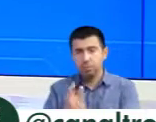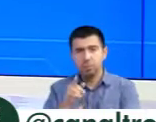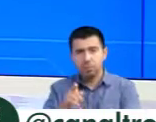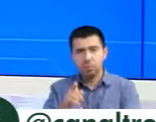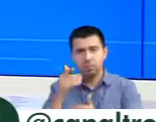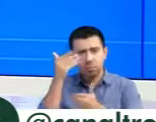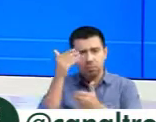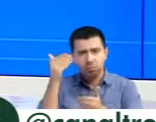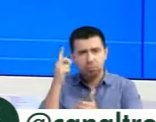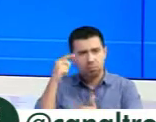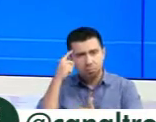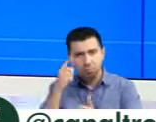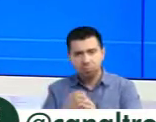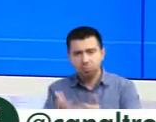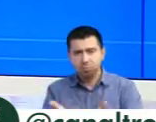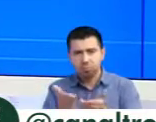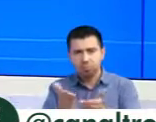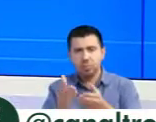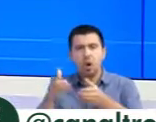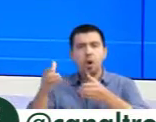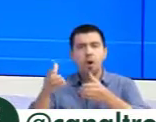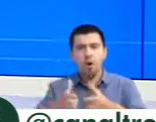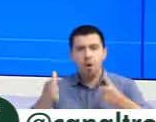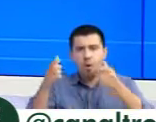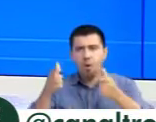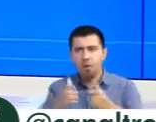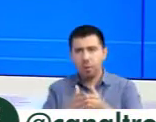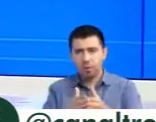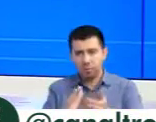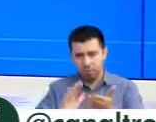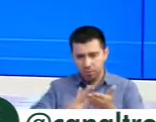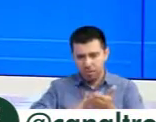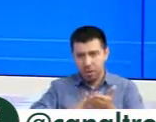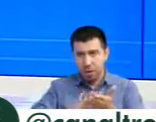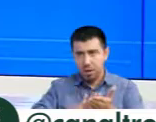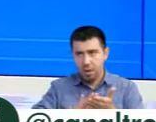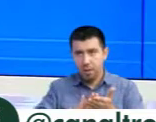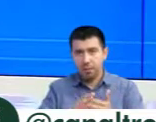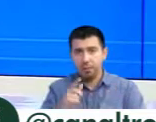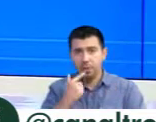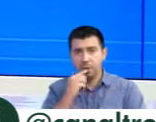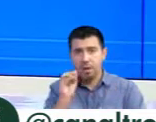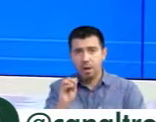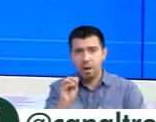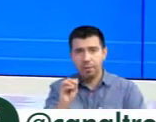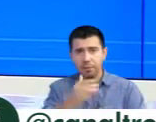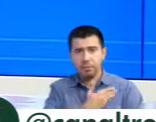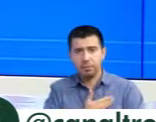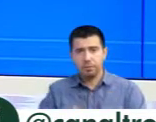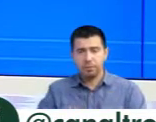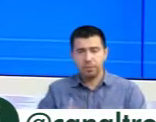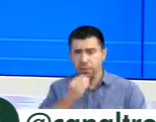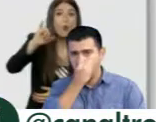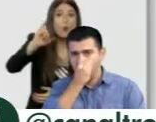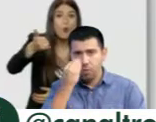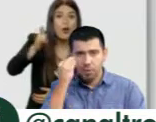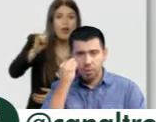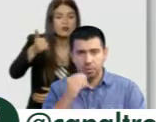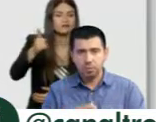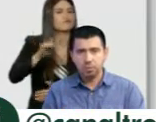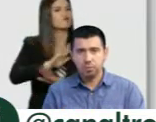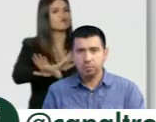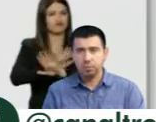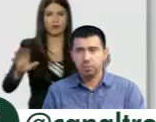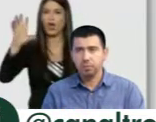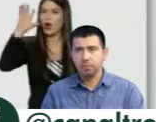firma al Congreso de la República, donde se realizará la refrendación, según lo anunció el presidente Juan Manuel Santos. Vamos a